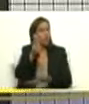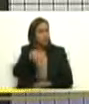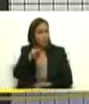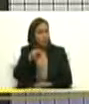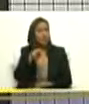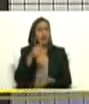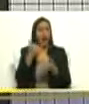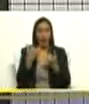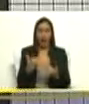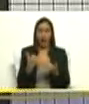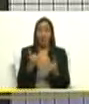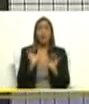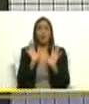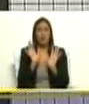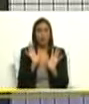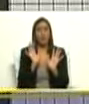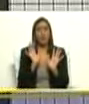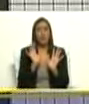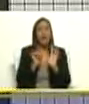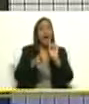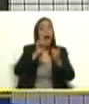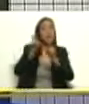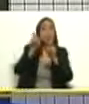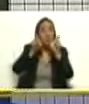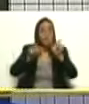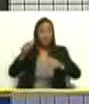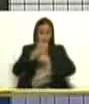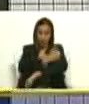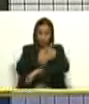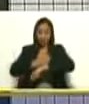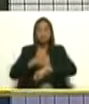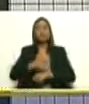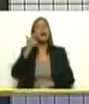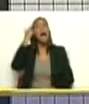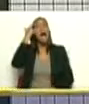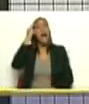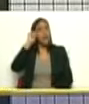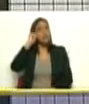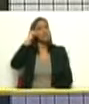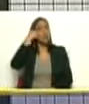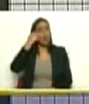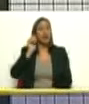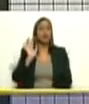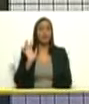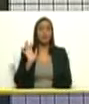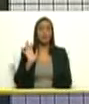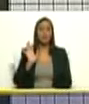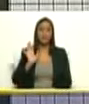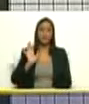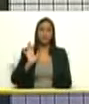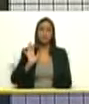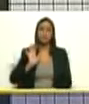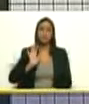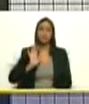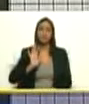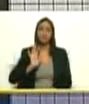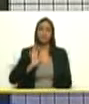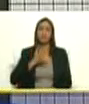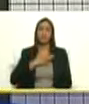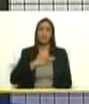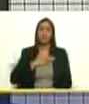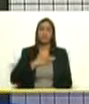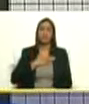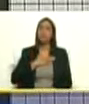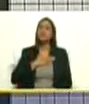Ah quien se pueda acordar de esto es merentes estábamos en la dirección Nacional del